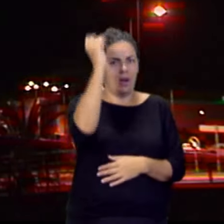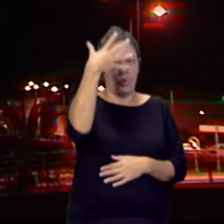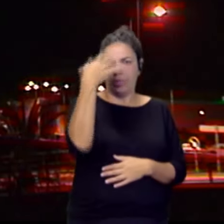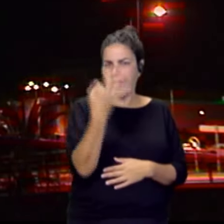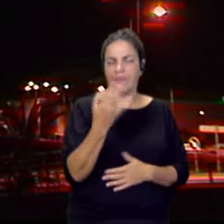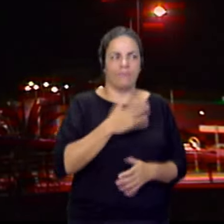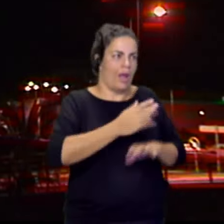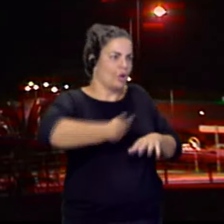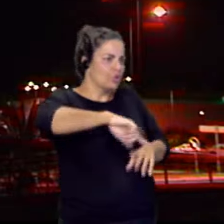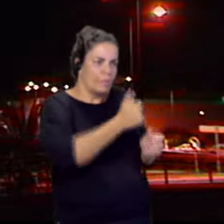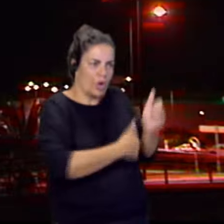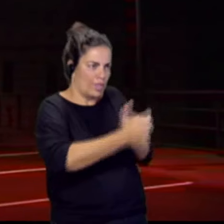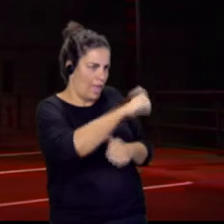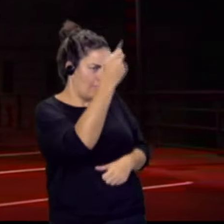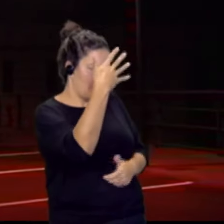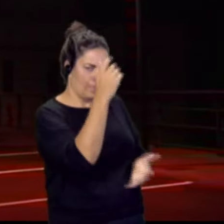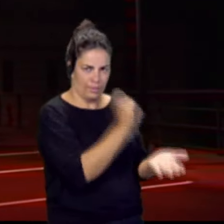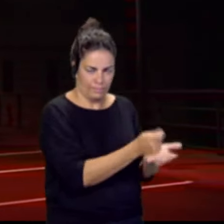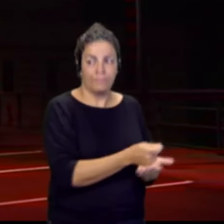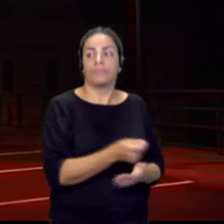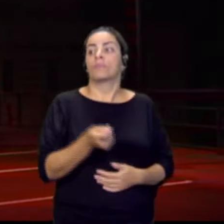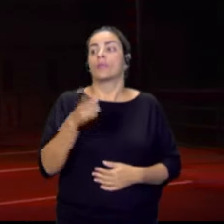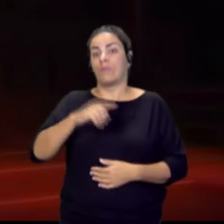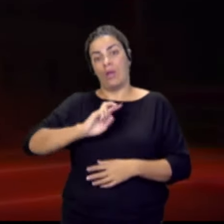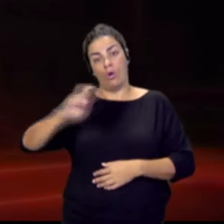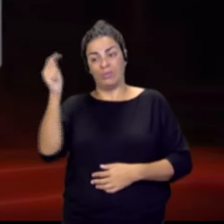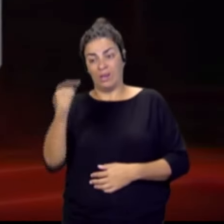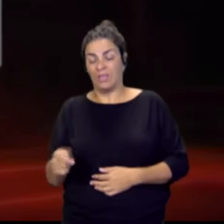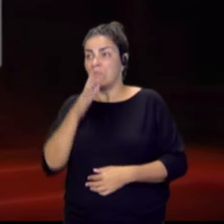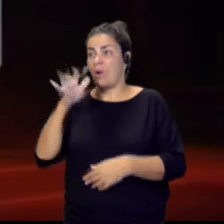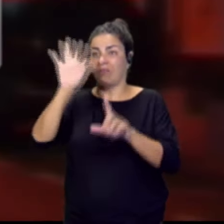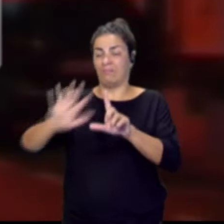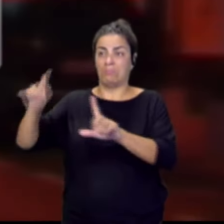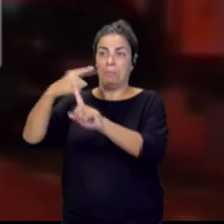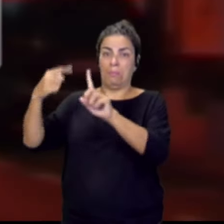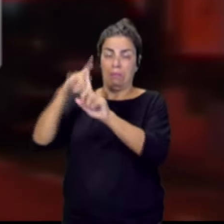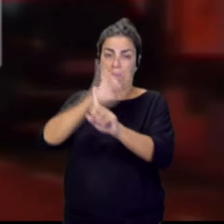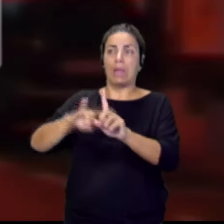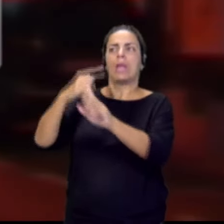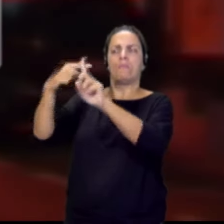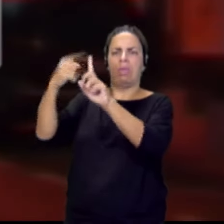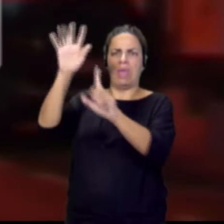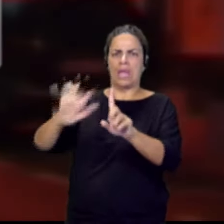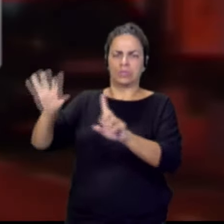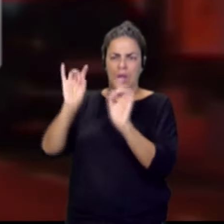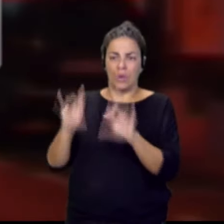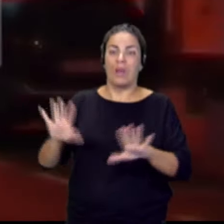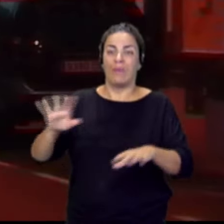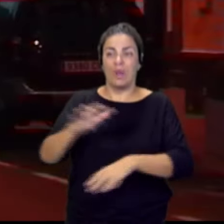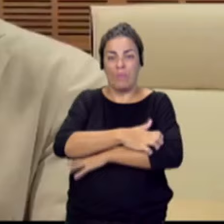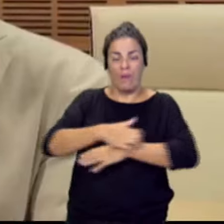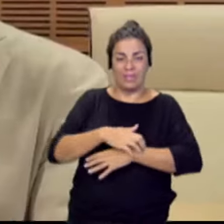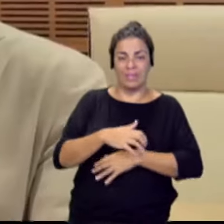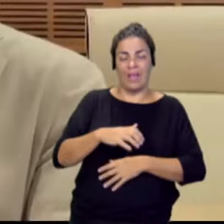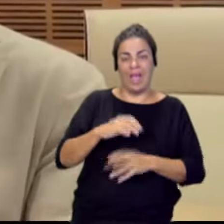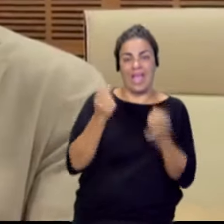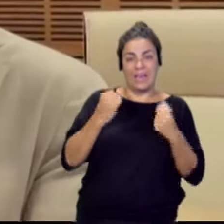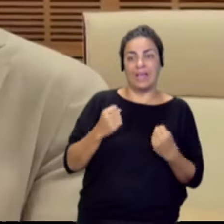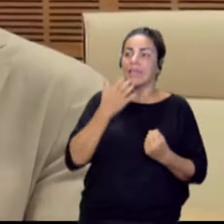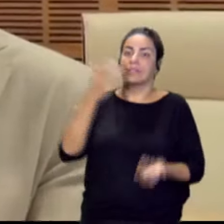muchas diferencias entre comunidades autónomas. Canarias se sitúa en la media nacional, pero duplica el número de pobreza energética respecto a Baleares. Por el